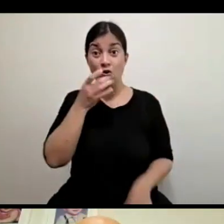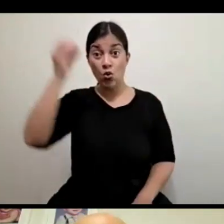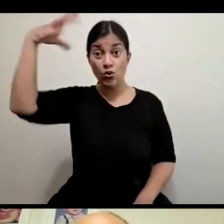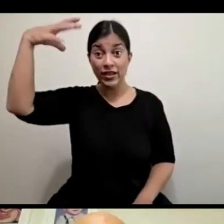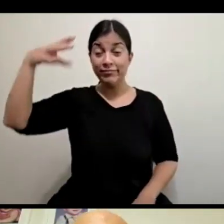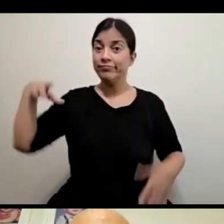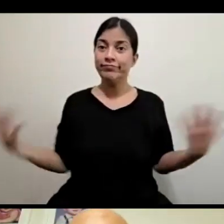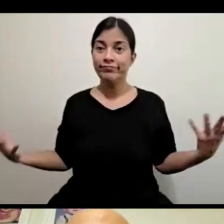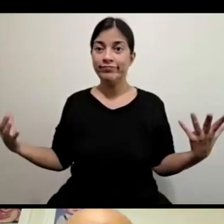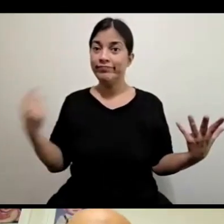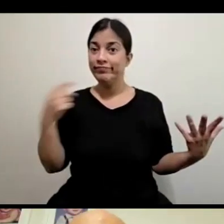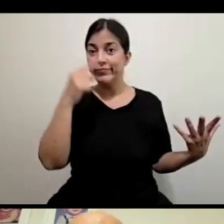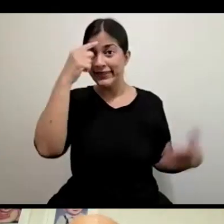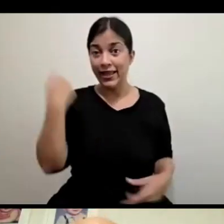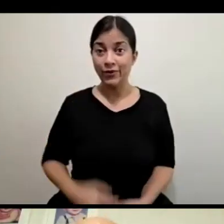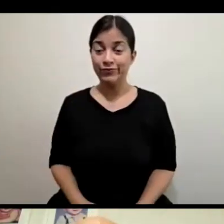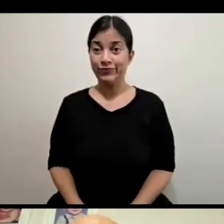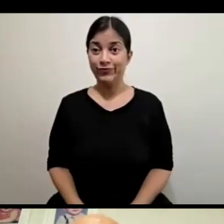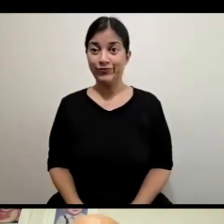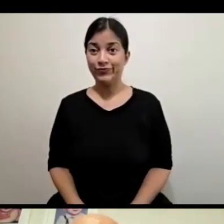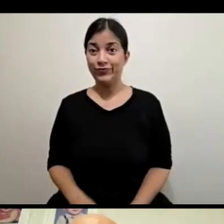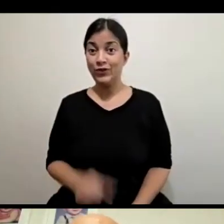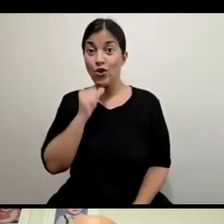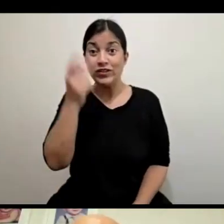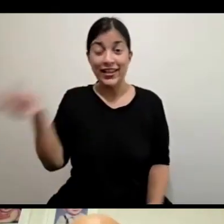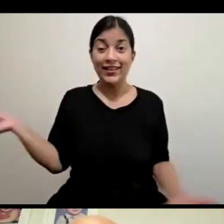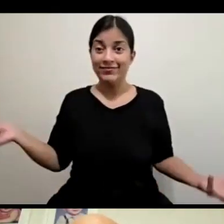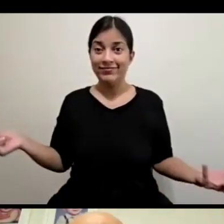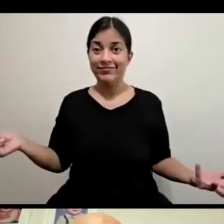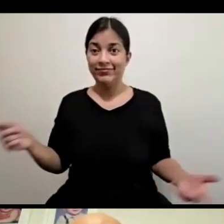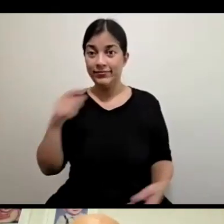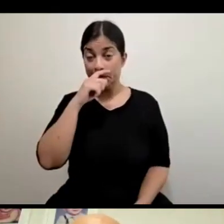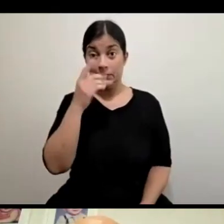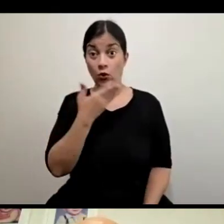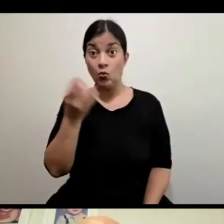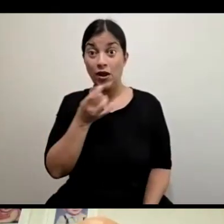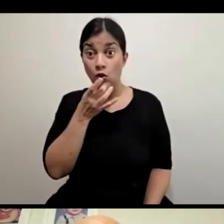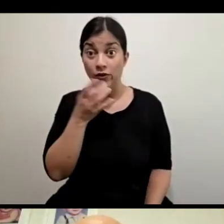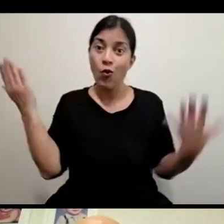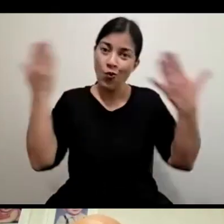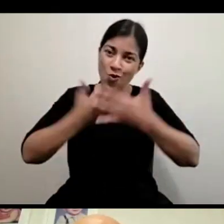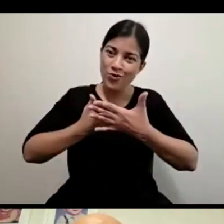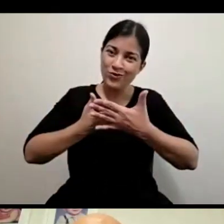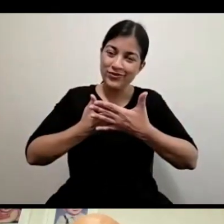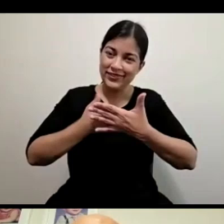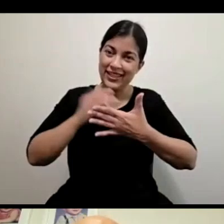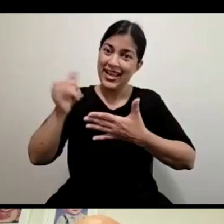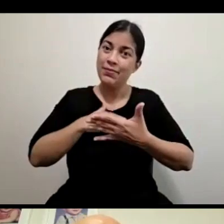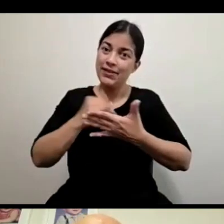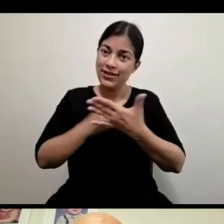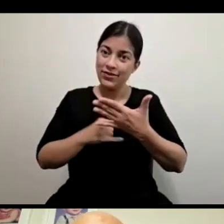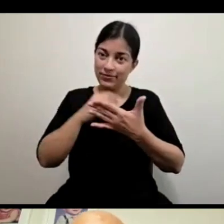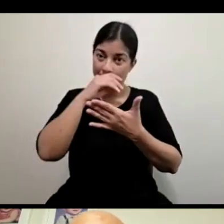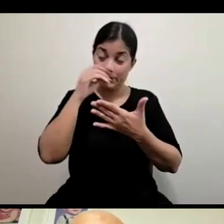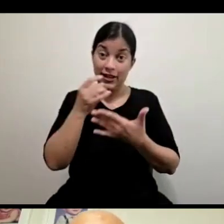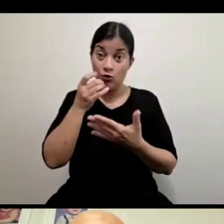negro. No se ve, porque no se ve, porque si no hay luz, está oscuro. Ese es mi diseño. Tan pronto la luz